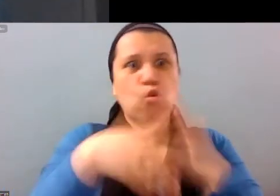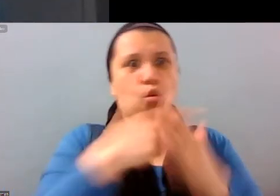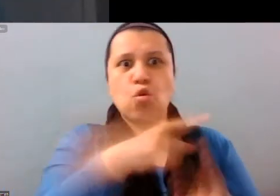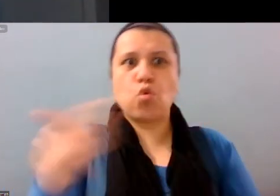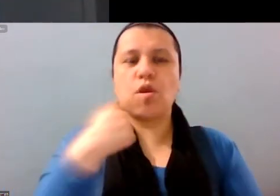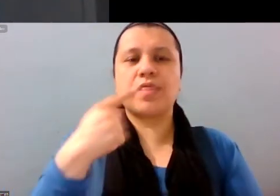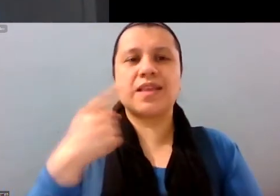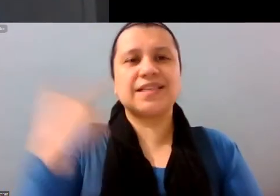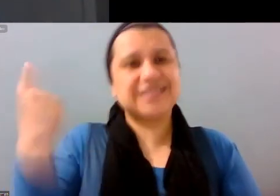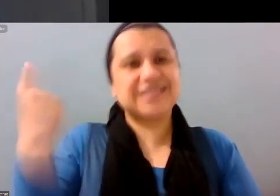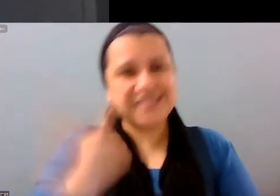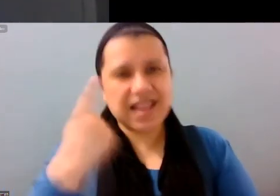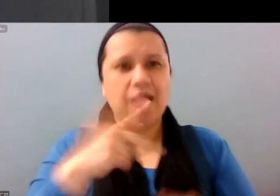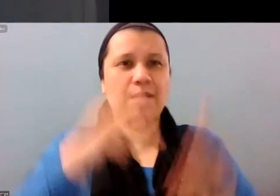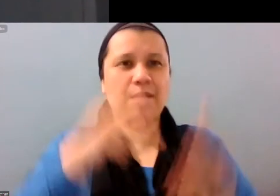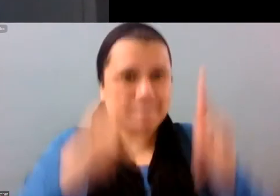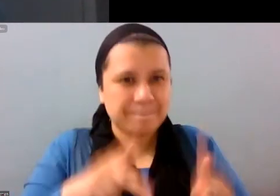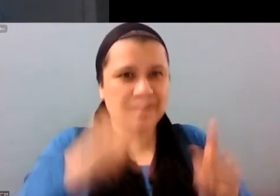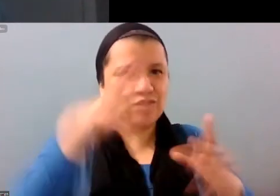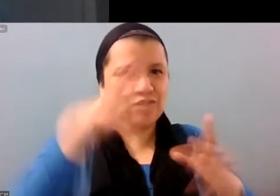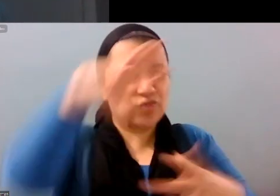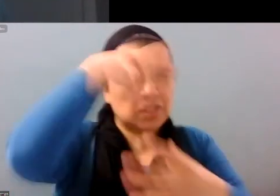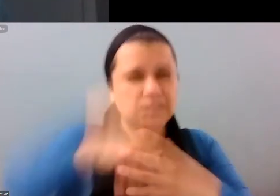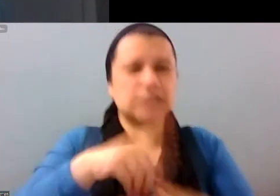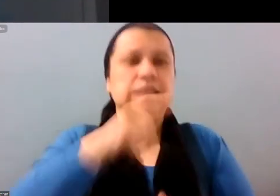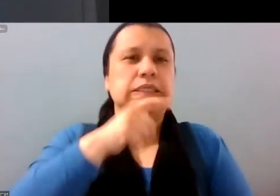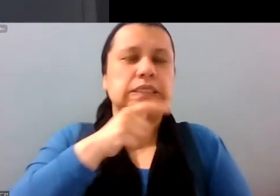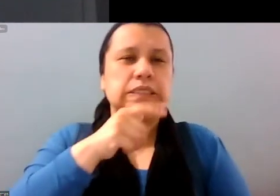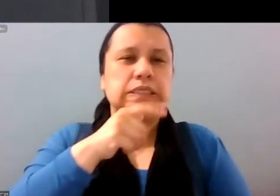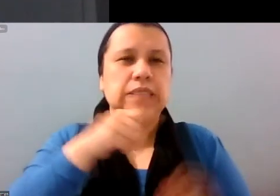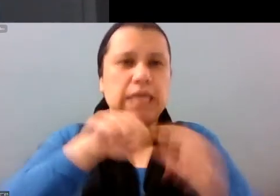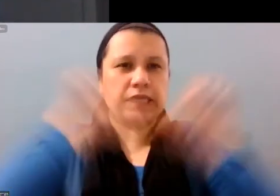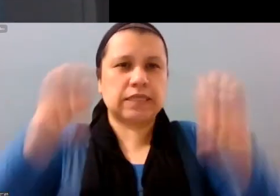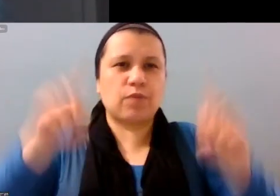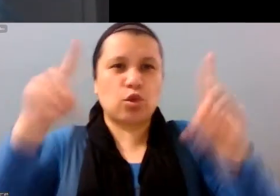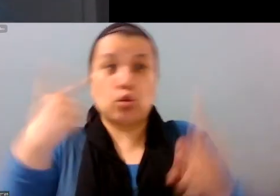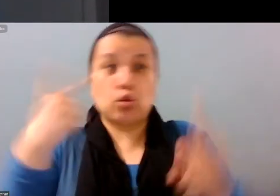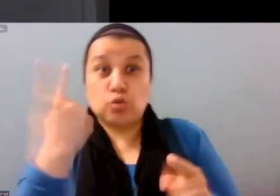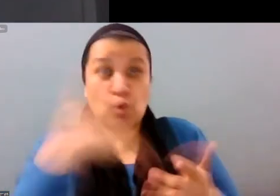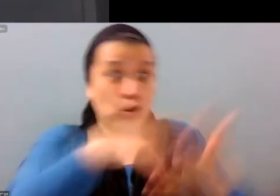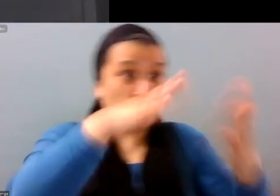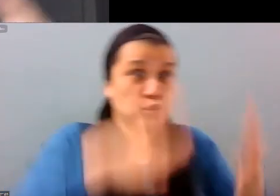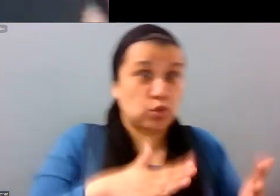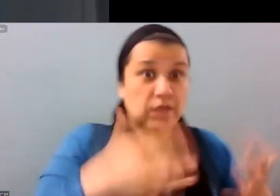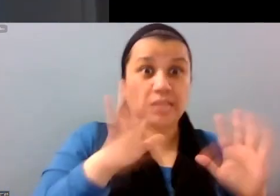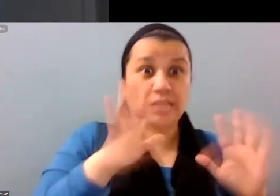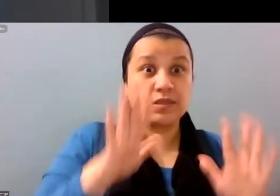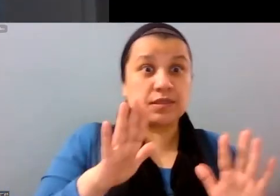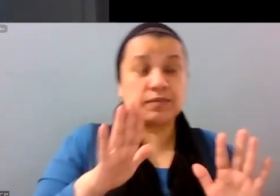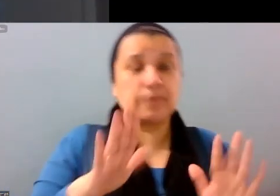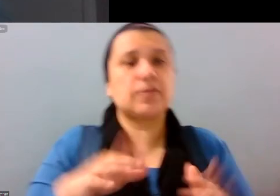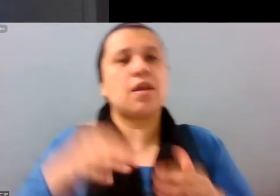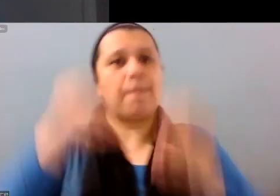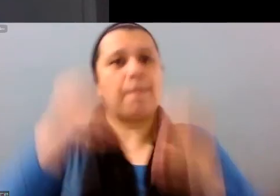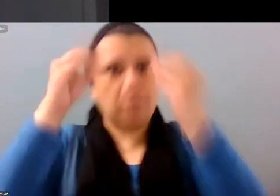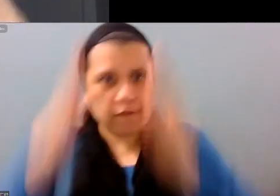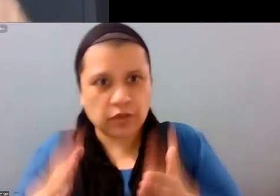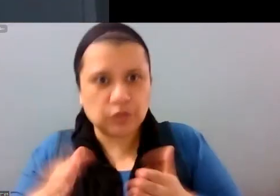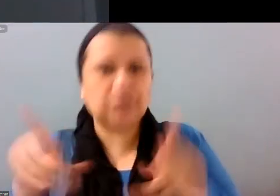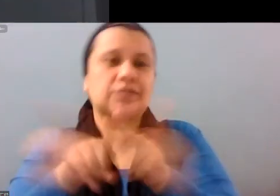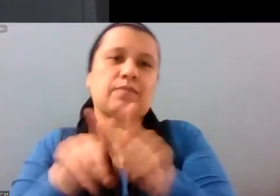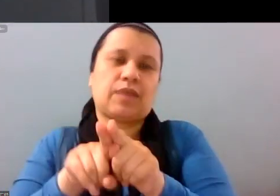actores y las actoras del proceso educativo no solo los estudiantes y las estudiantes son los docentes también son